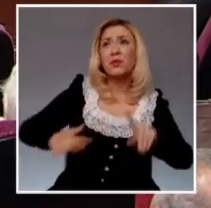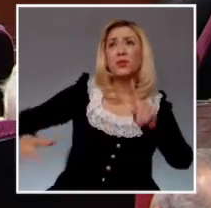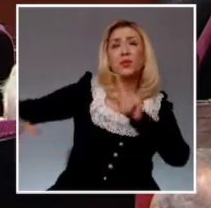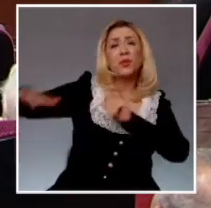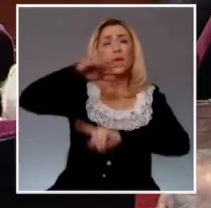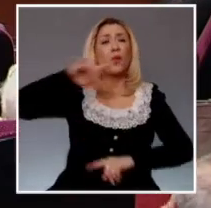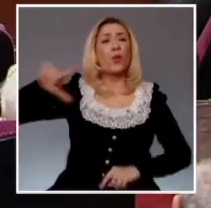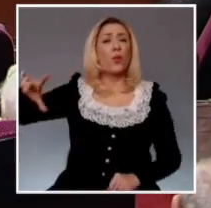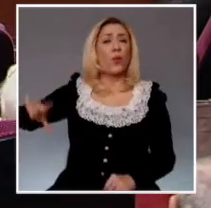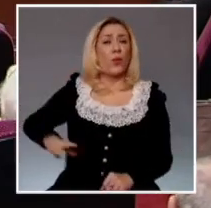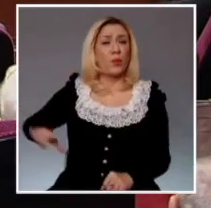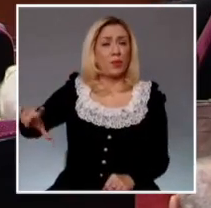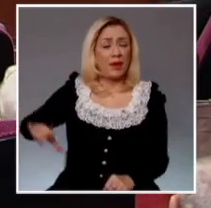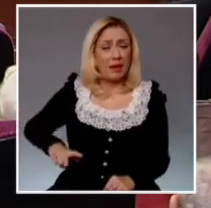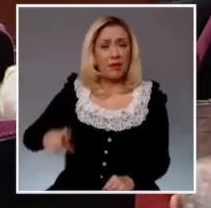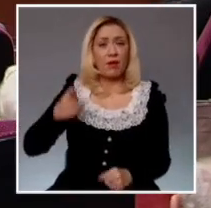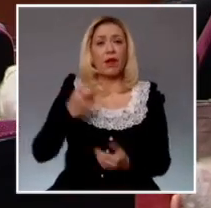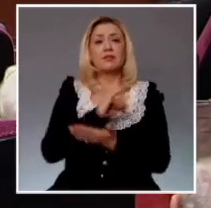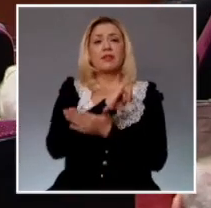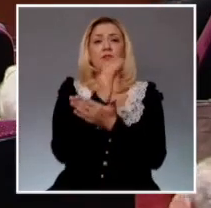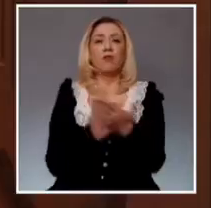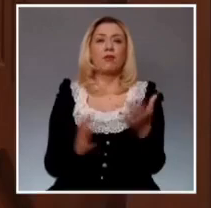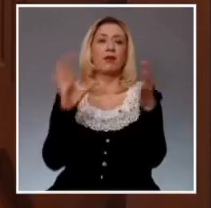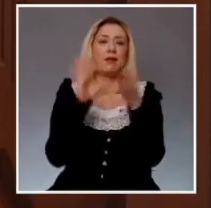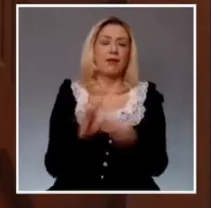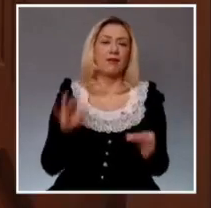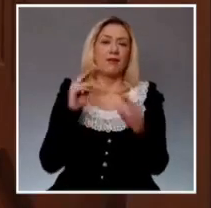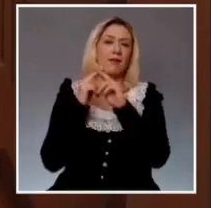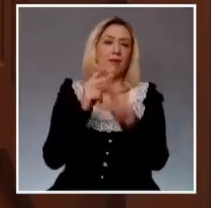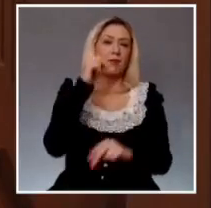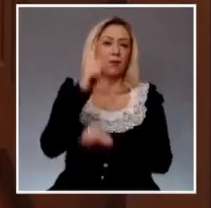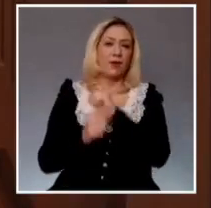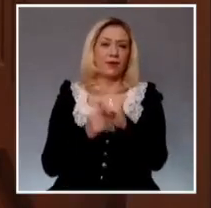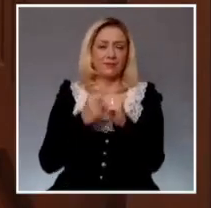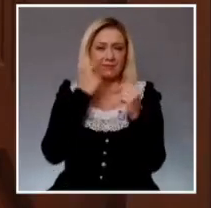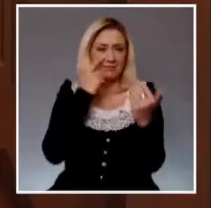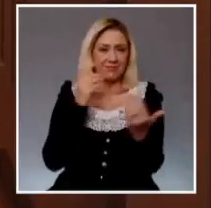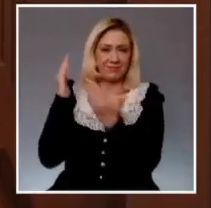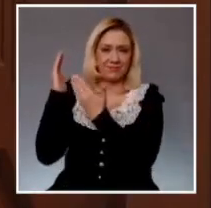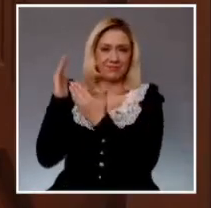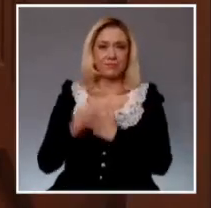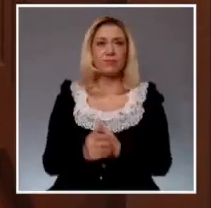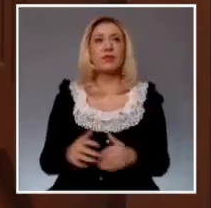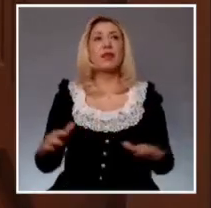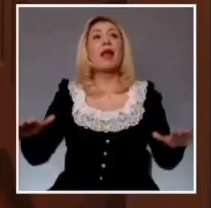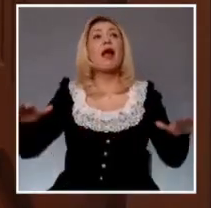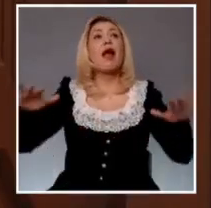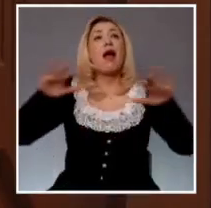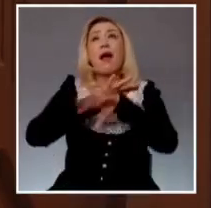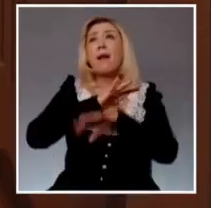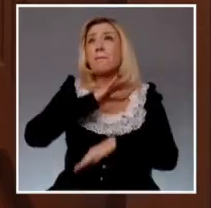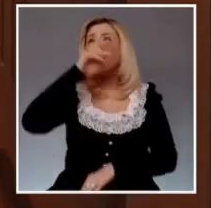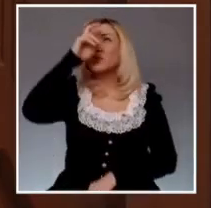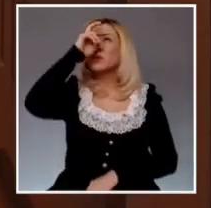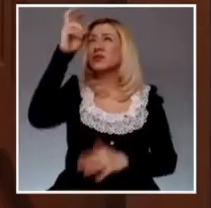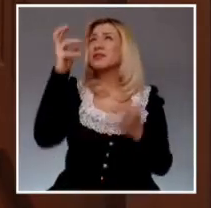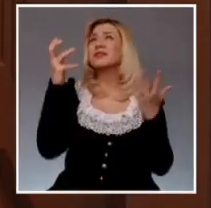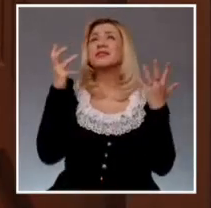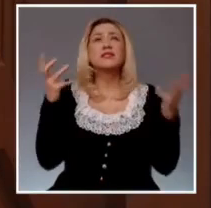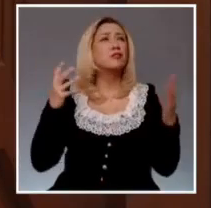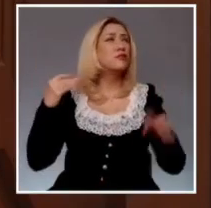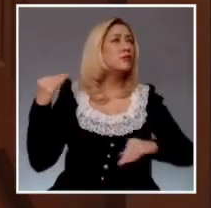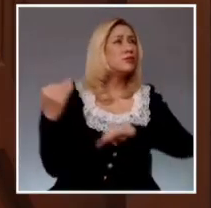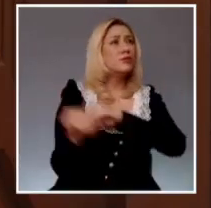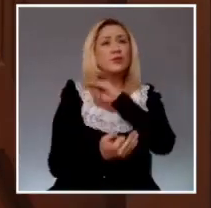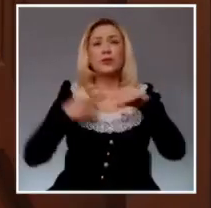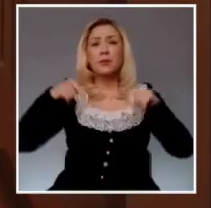de labores del Poder Judicial de la Federación. El cambio que todos anhelamos en la justicia de nuestro país